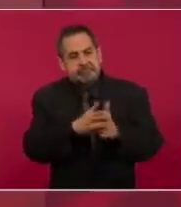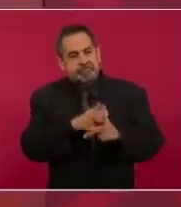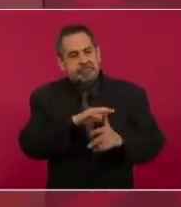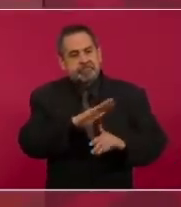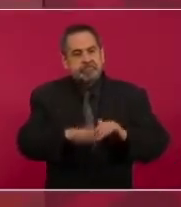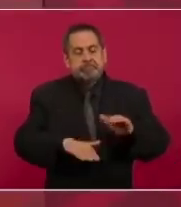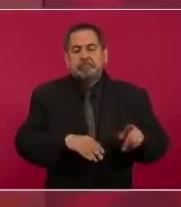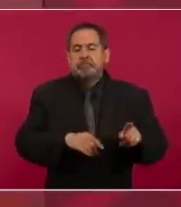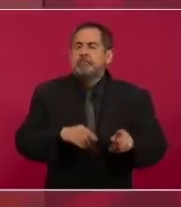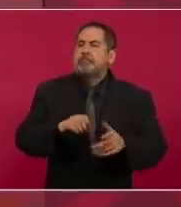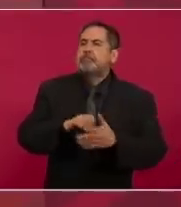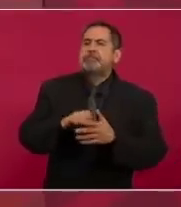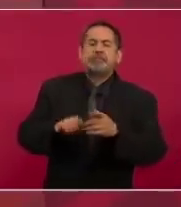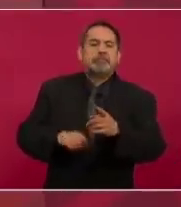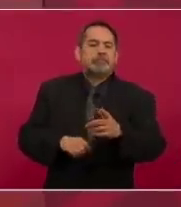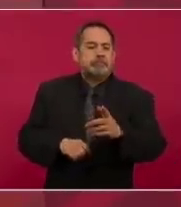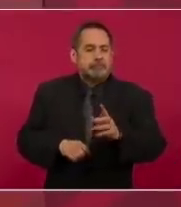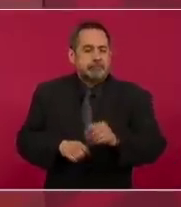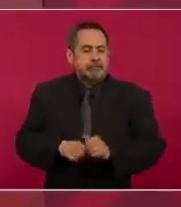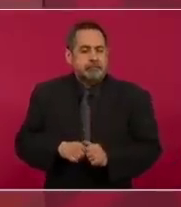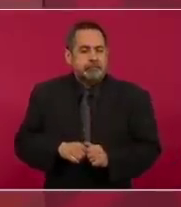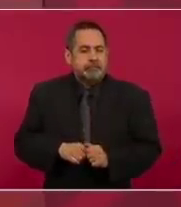Empezaron a hablar